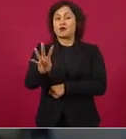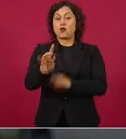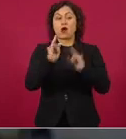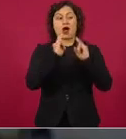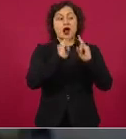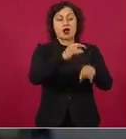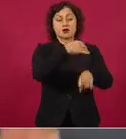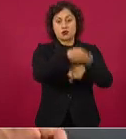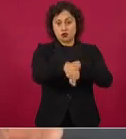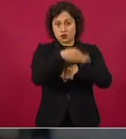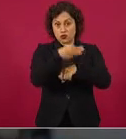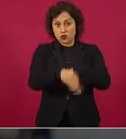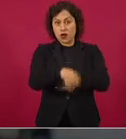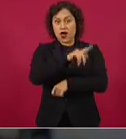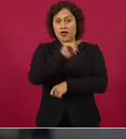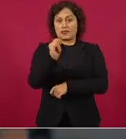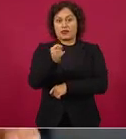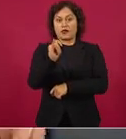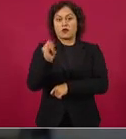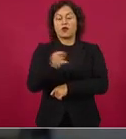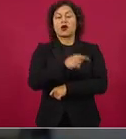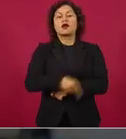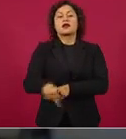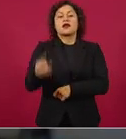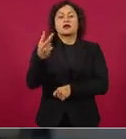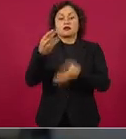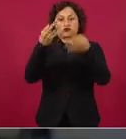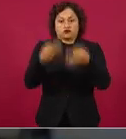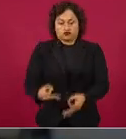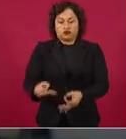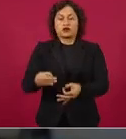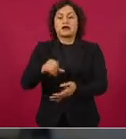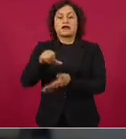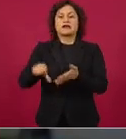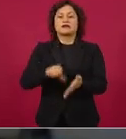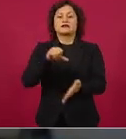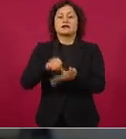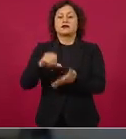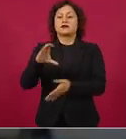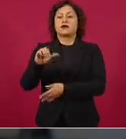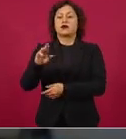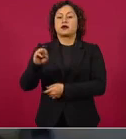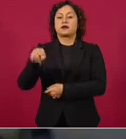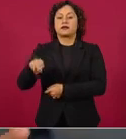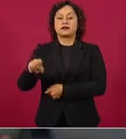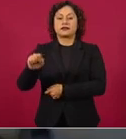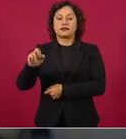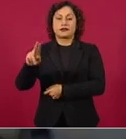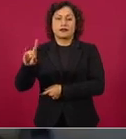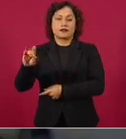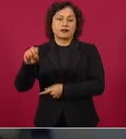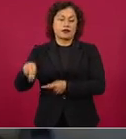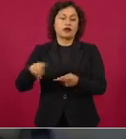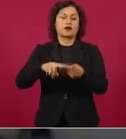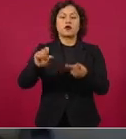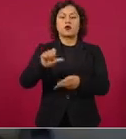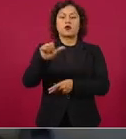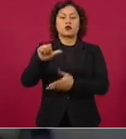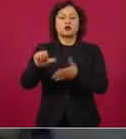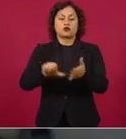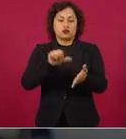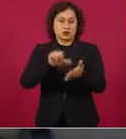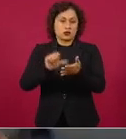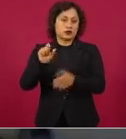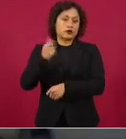tan solo en Tijuana. Hay dos oficiales, el Centro Integrador Carmen Cerdán y el Santuario Migrante, que inauguró el exgobernador Jaime